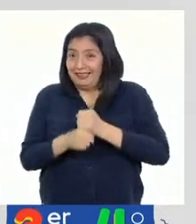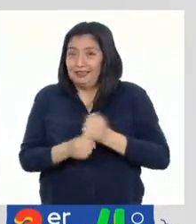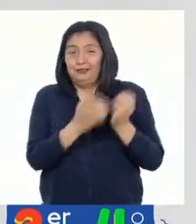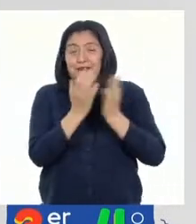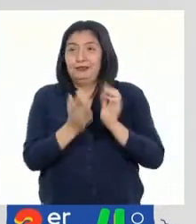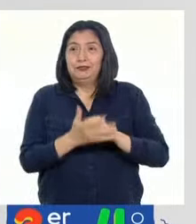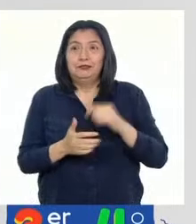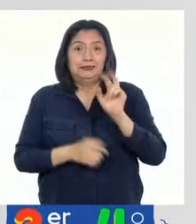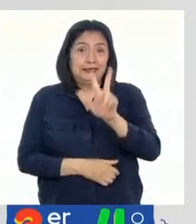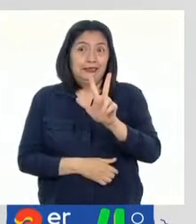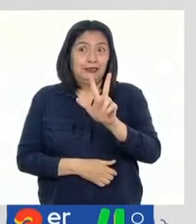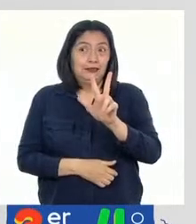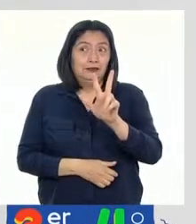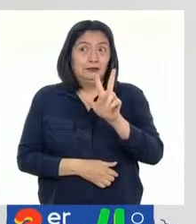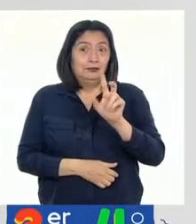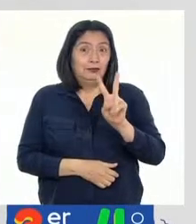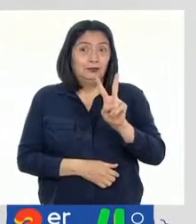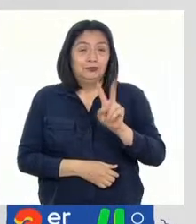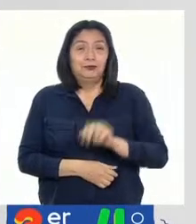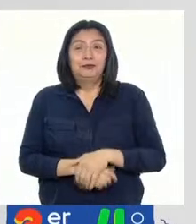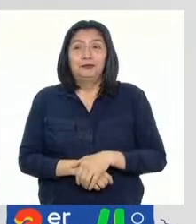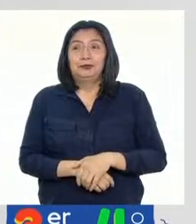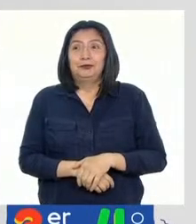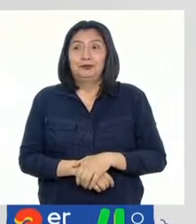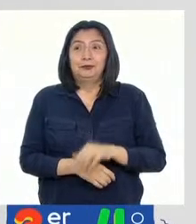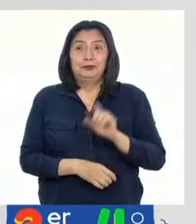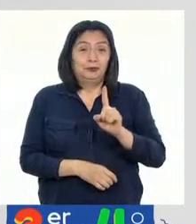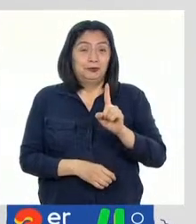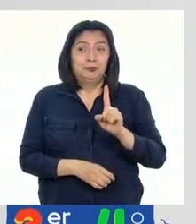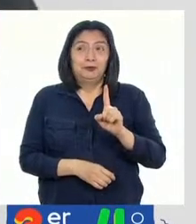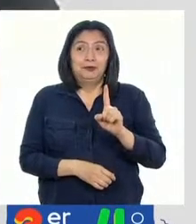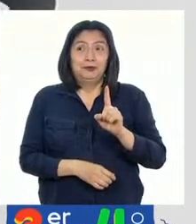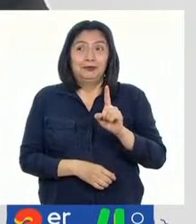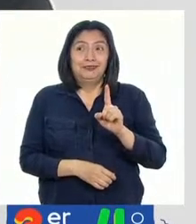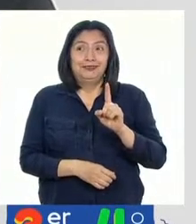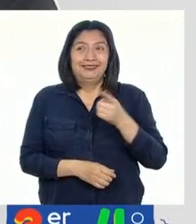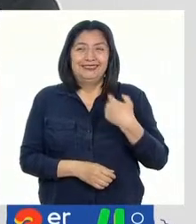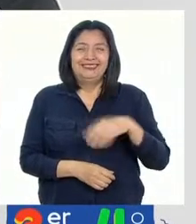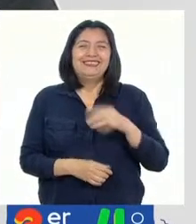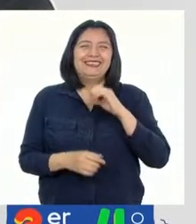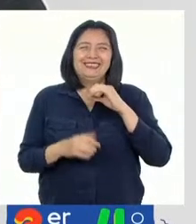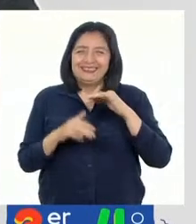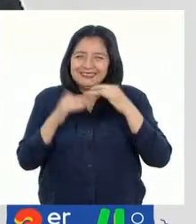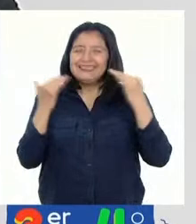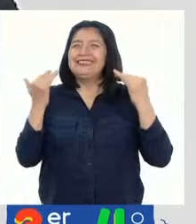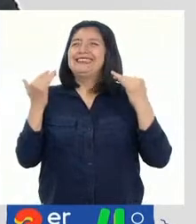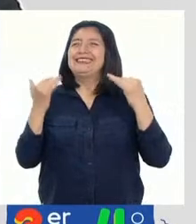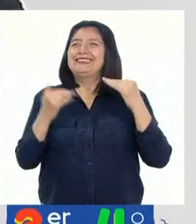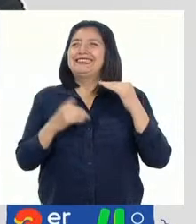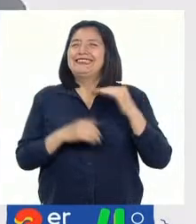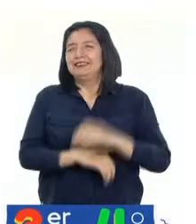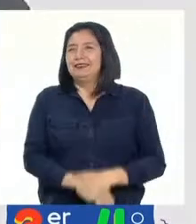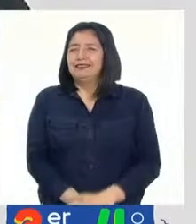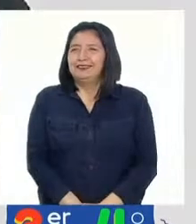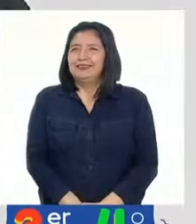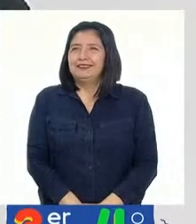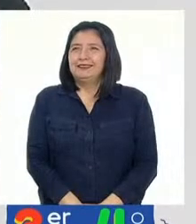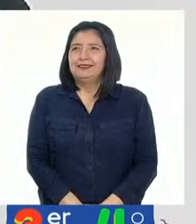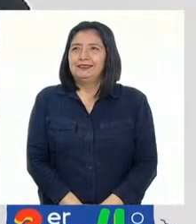Entonces, en 3, en 2 y 1, digan ¡chis!